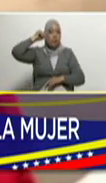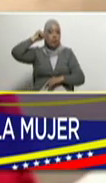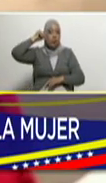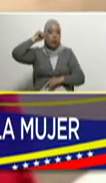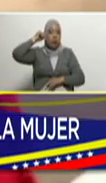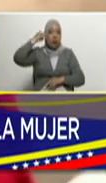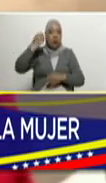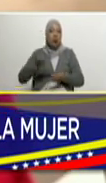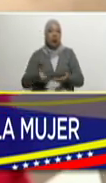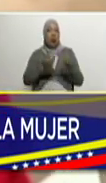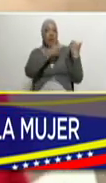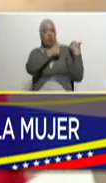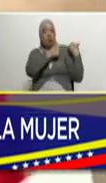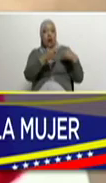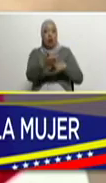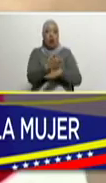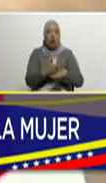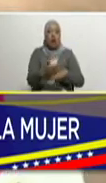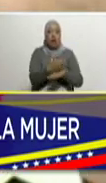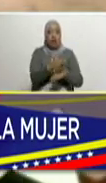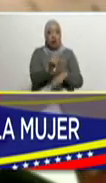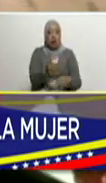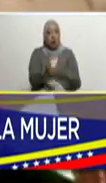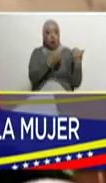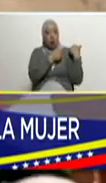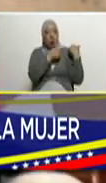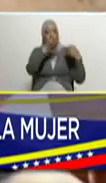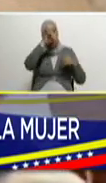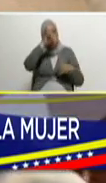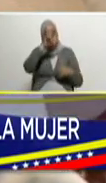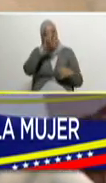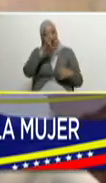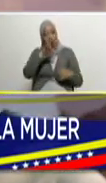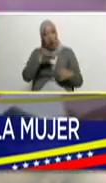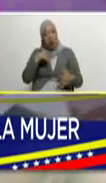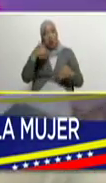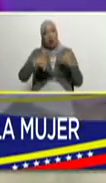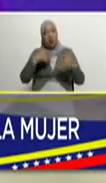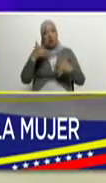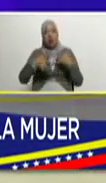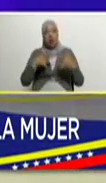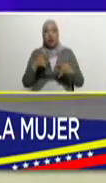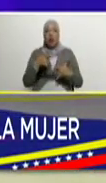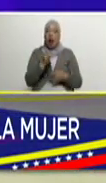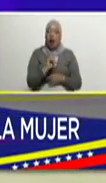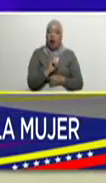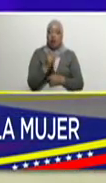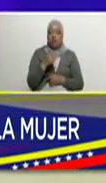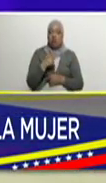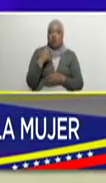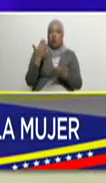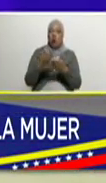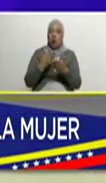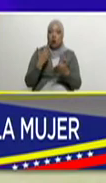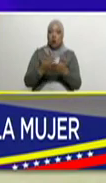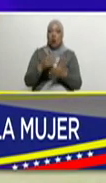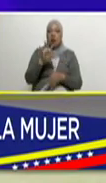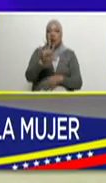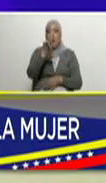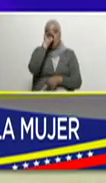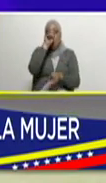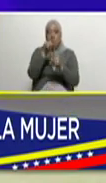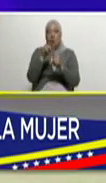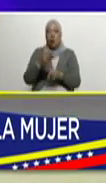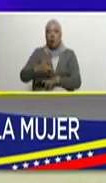tienen responsabilidad de gobierno, todos los días en la agenda. Si usted tiene 5 puntos